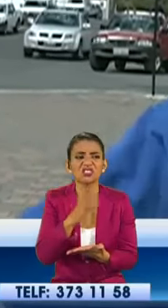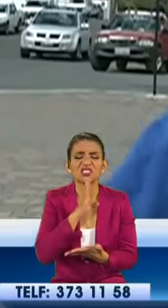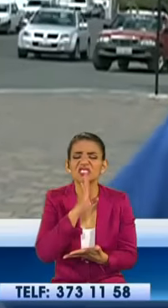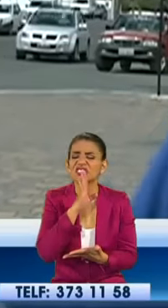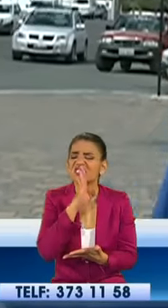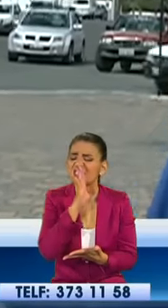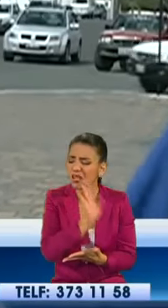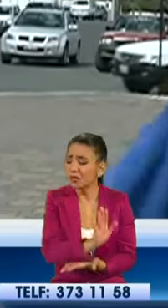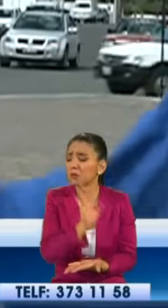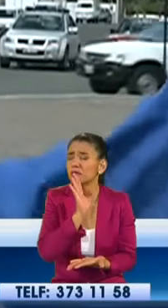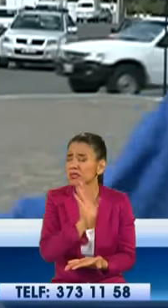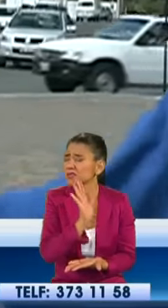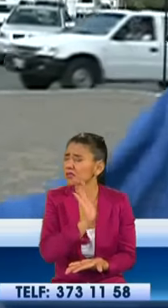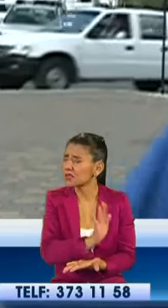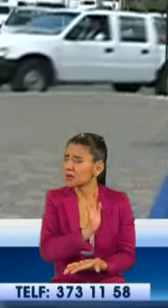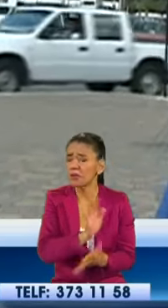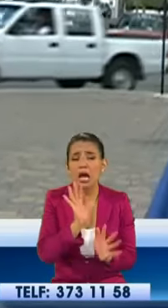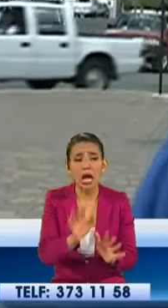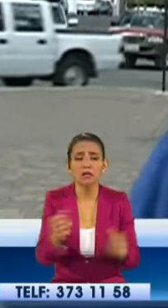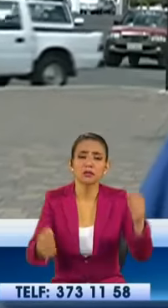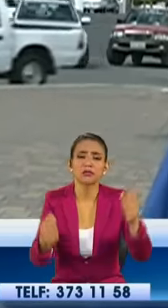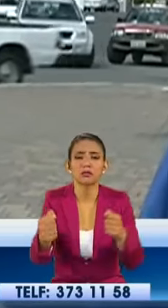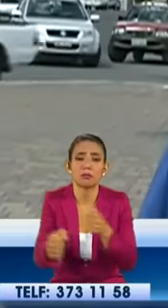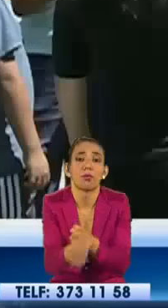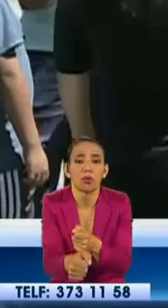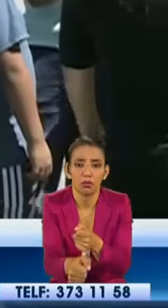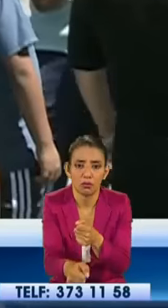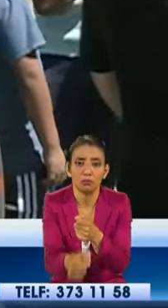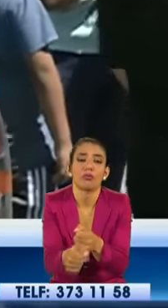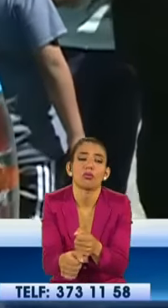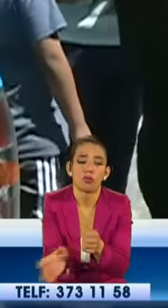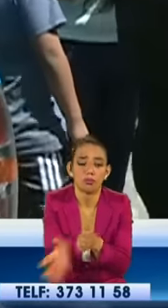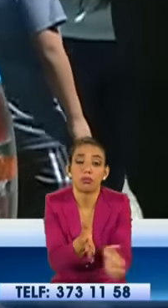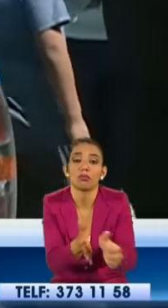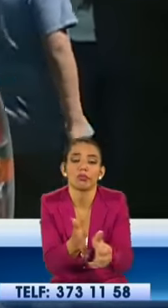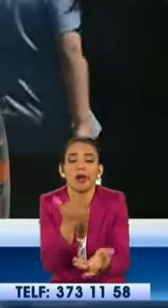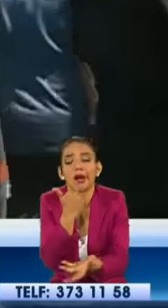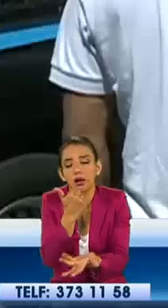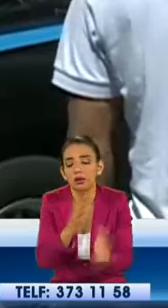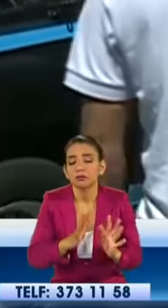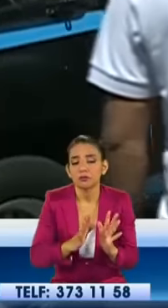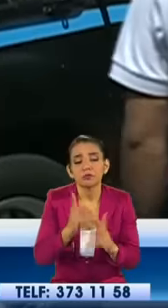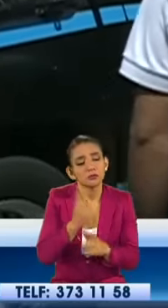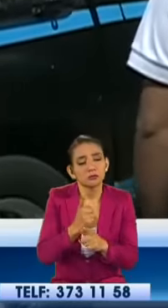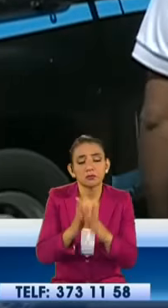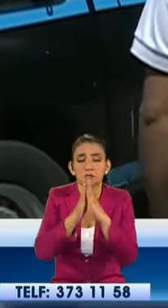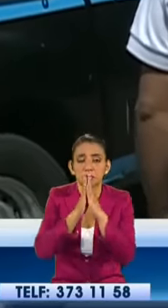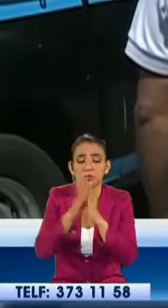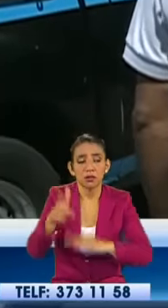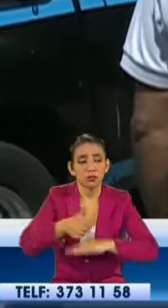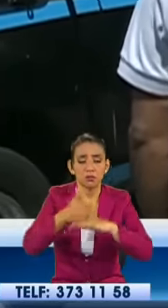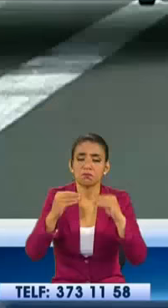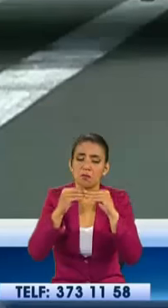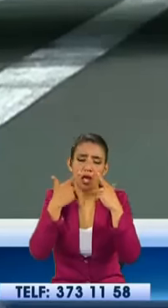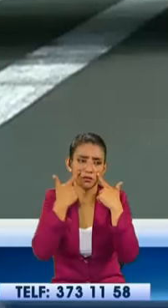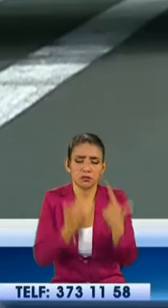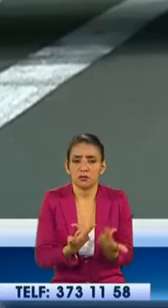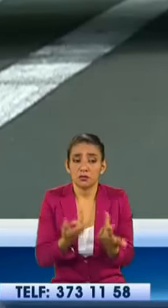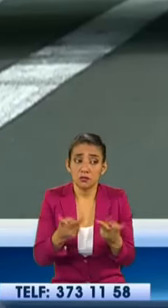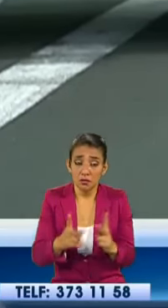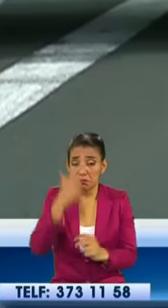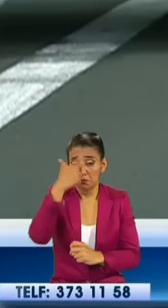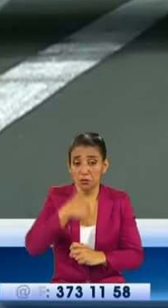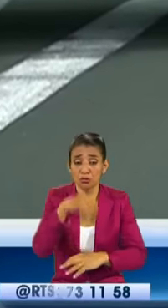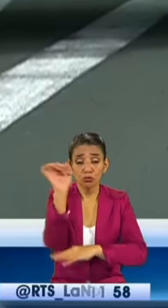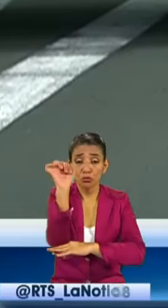que se al alcance, así se chocan, se rozan. Por ello solicitan a las autoridades mayor vigilancia en el lugar y a los